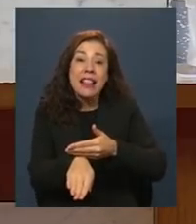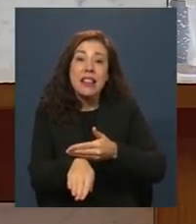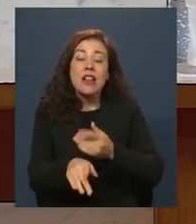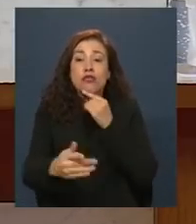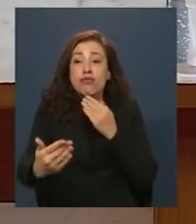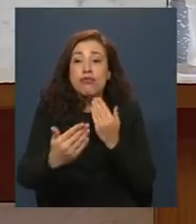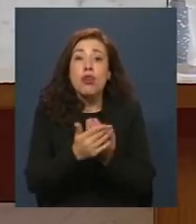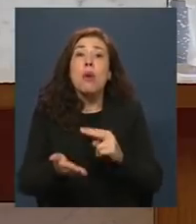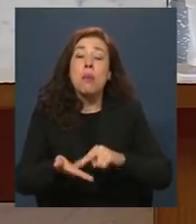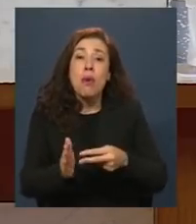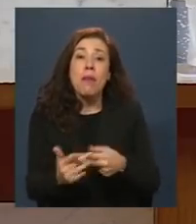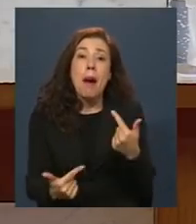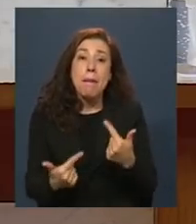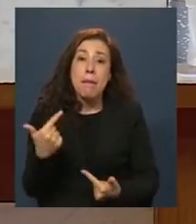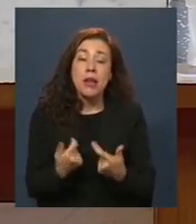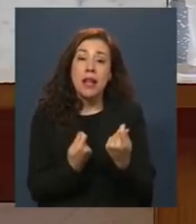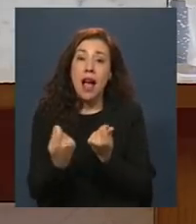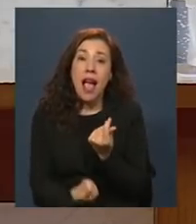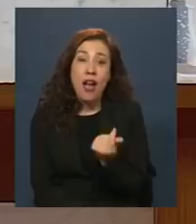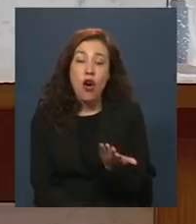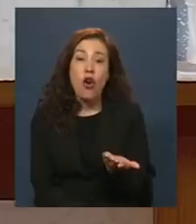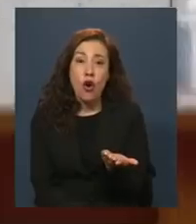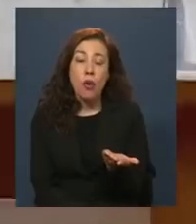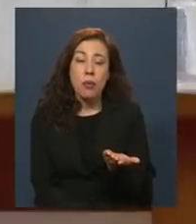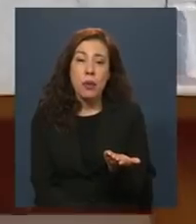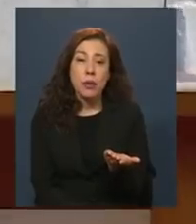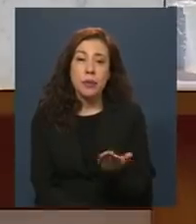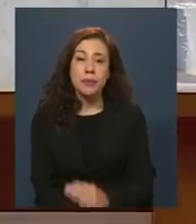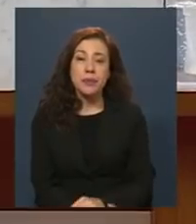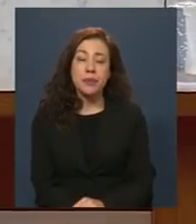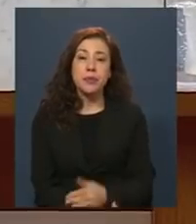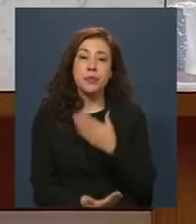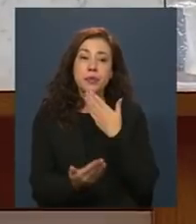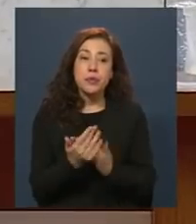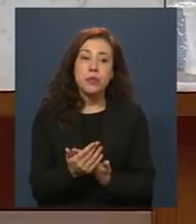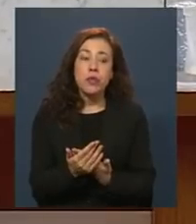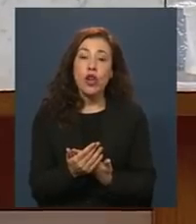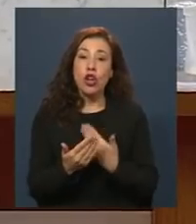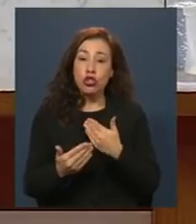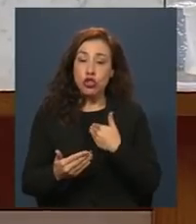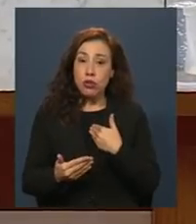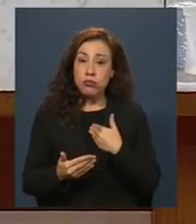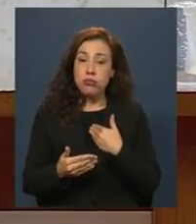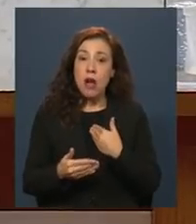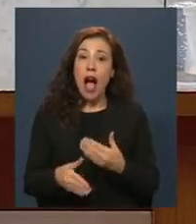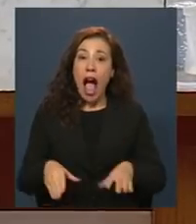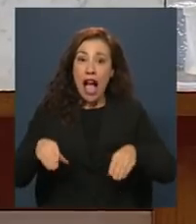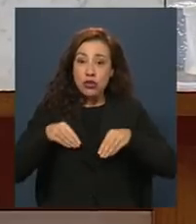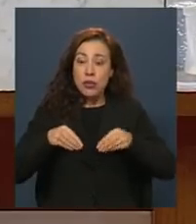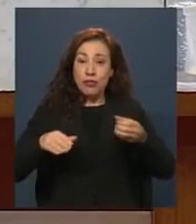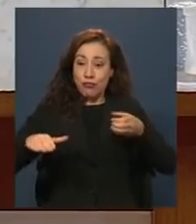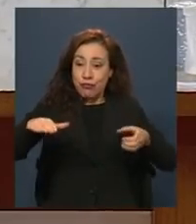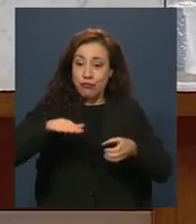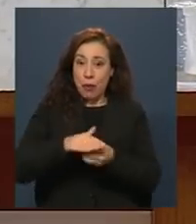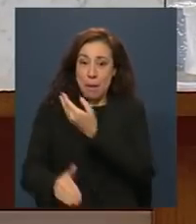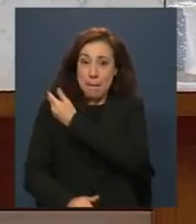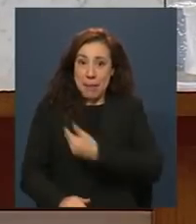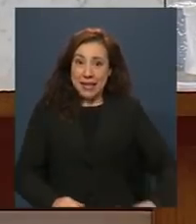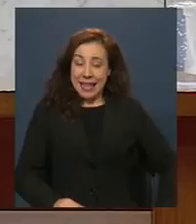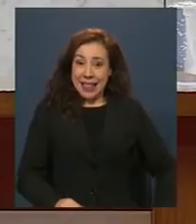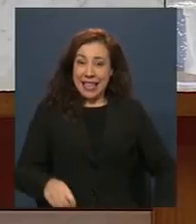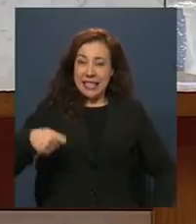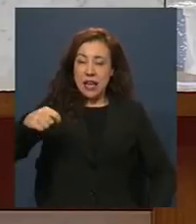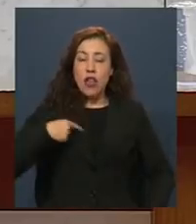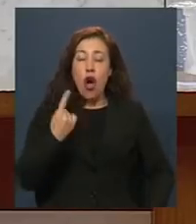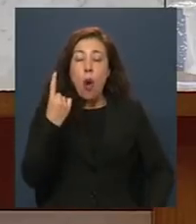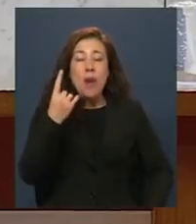las consecuencias políticas y económicas de esto. Cuando asumí la presidencia del Senado, la única certeza